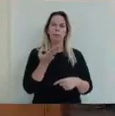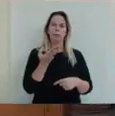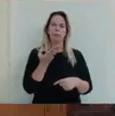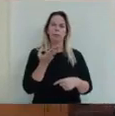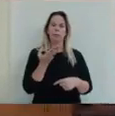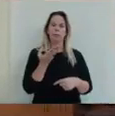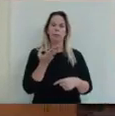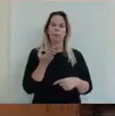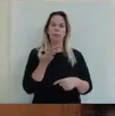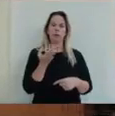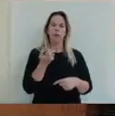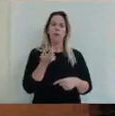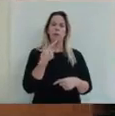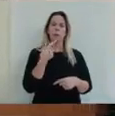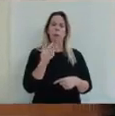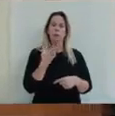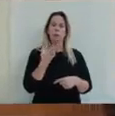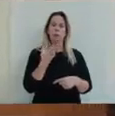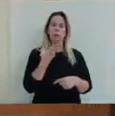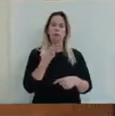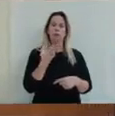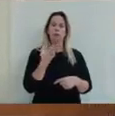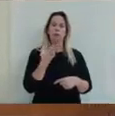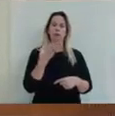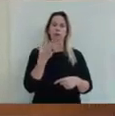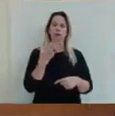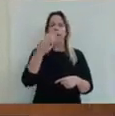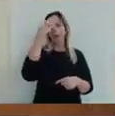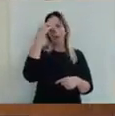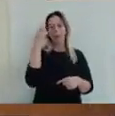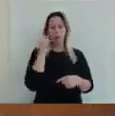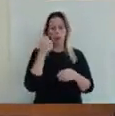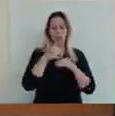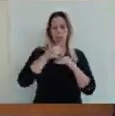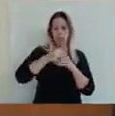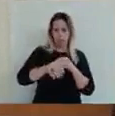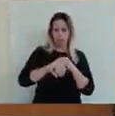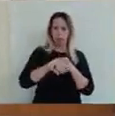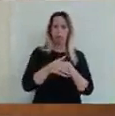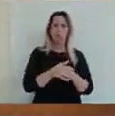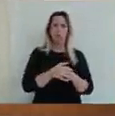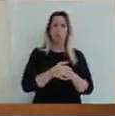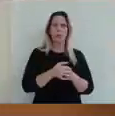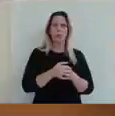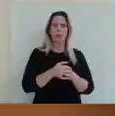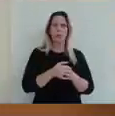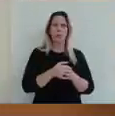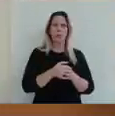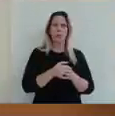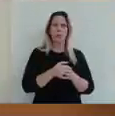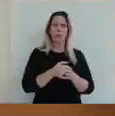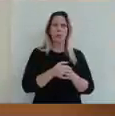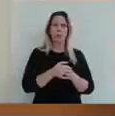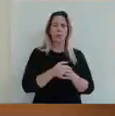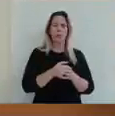donde pedimos 5 días que pasen a ser 15. Y que después se someta entonces a